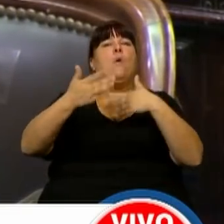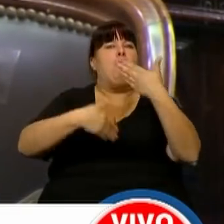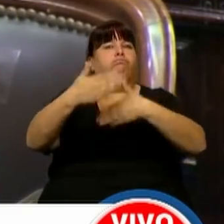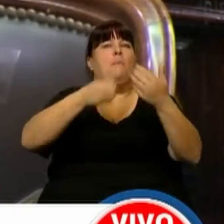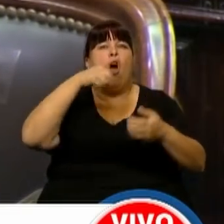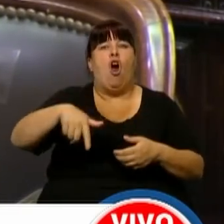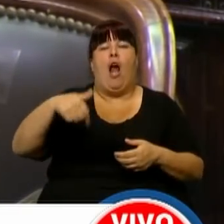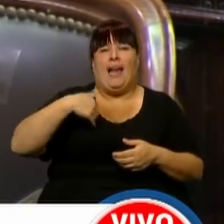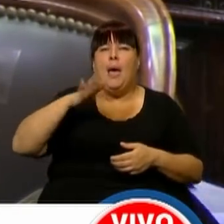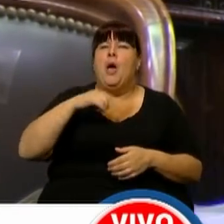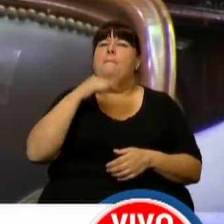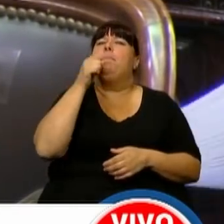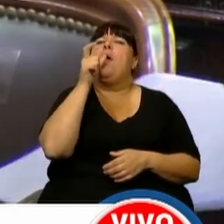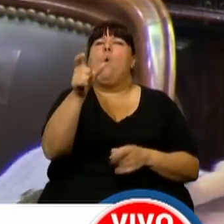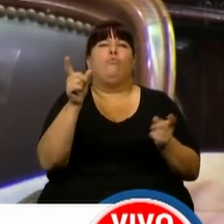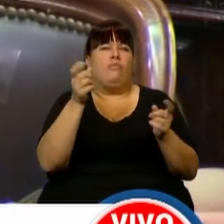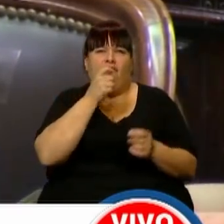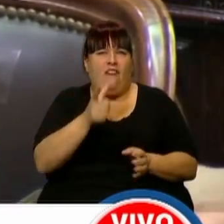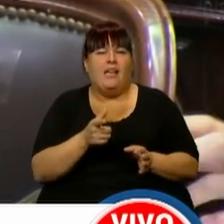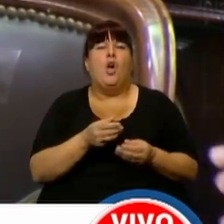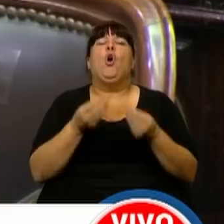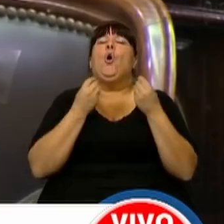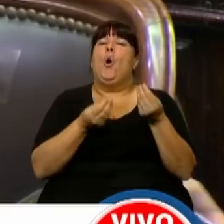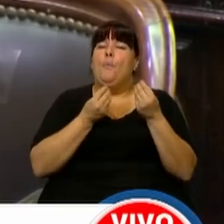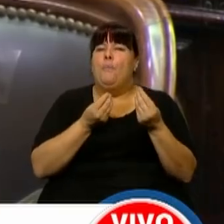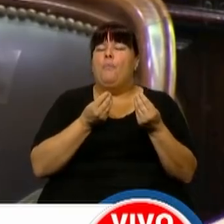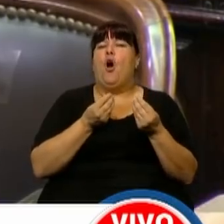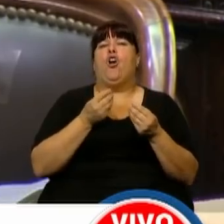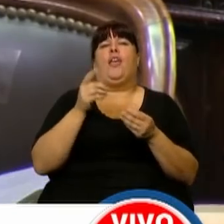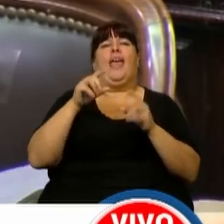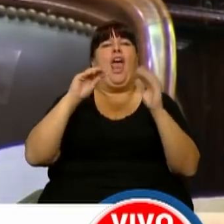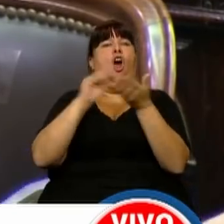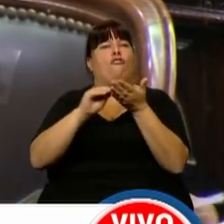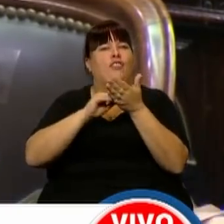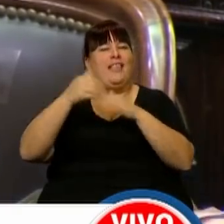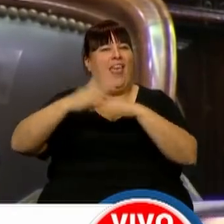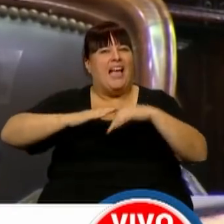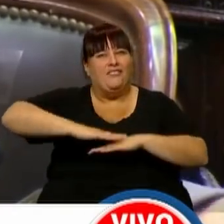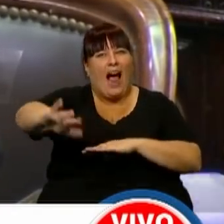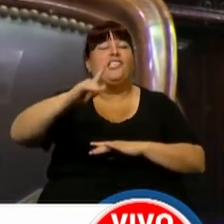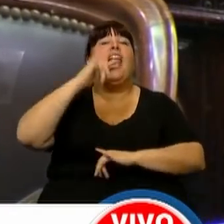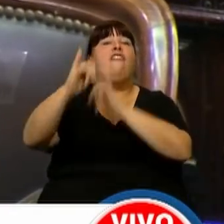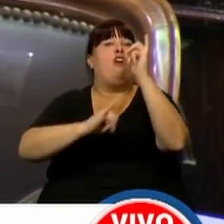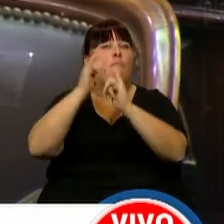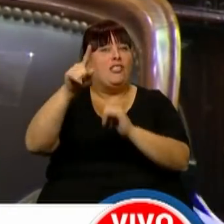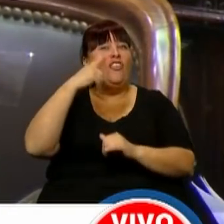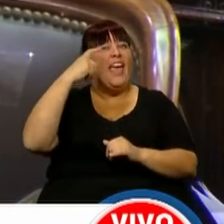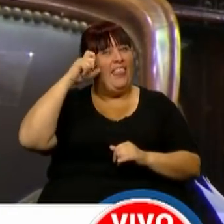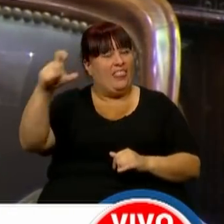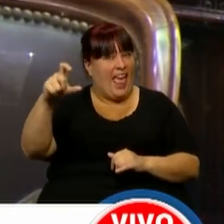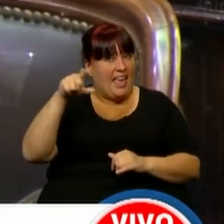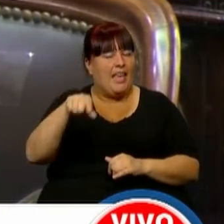en Argentina, pero le hice una pregunta muy simple. ¿Por qué entonces los despachos de asfalto, según el informe del propio